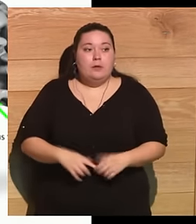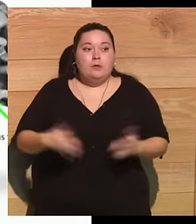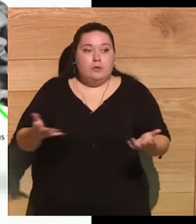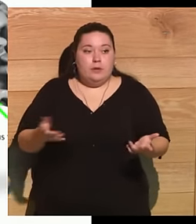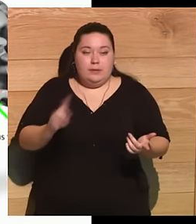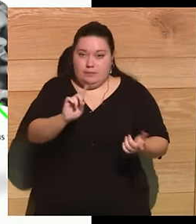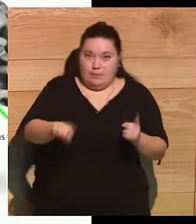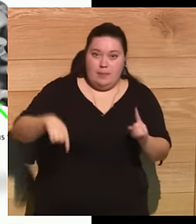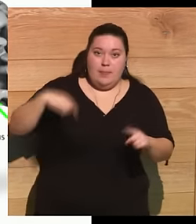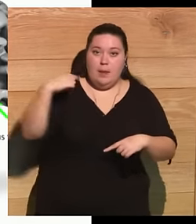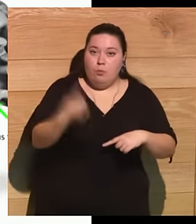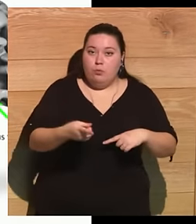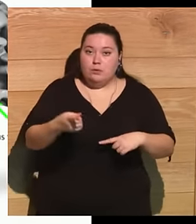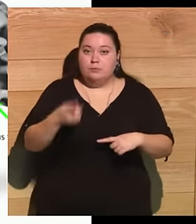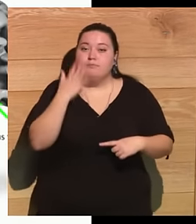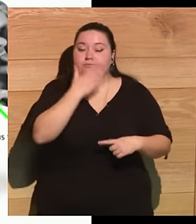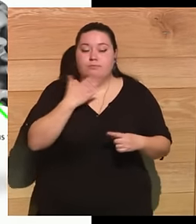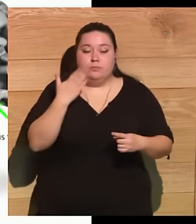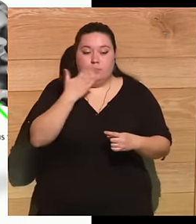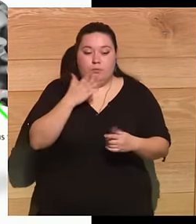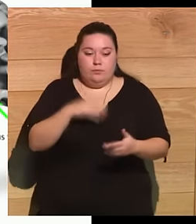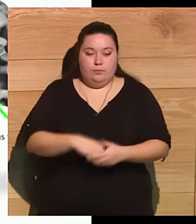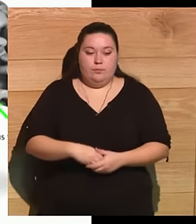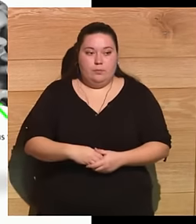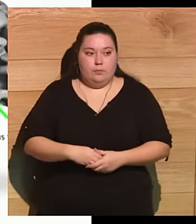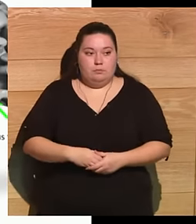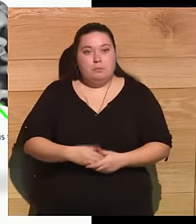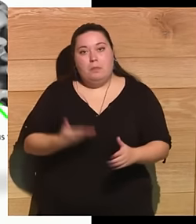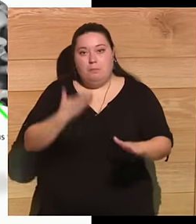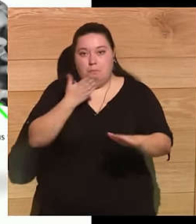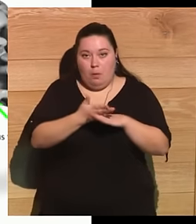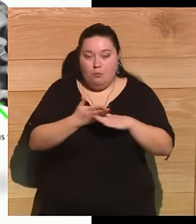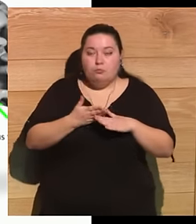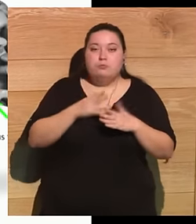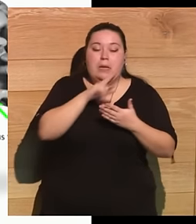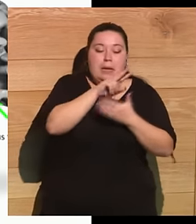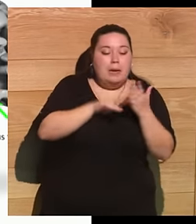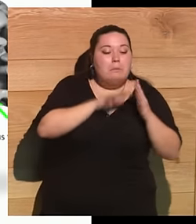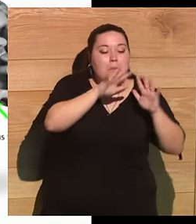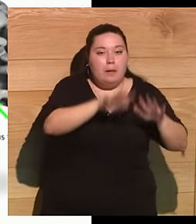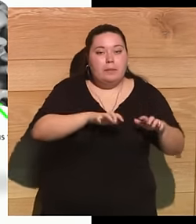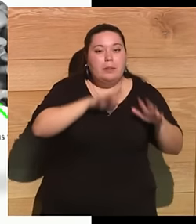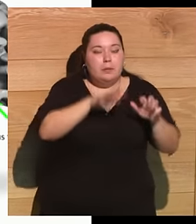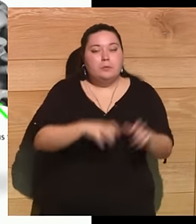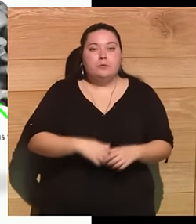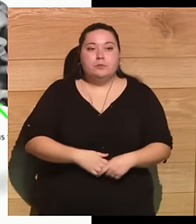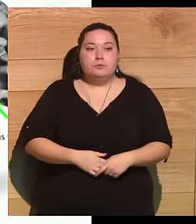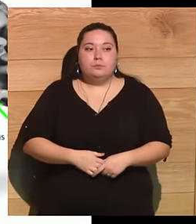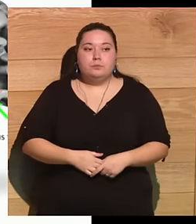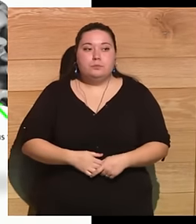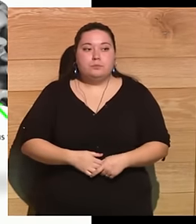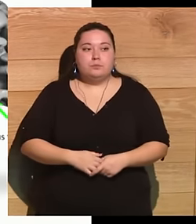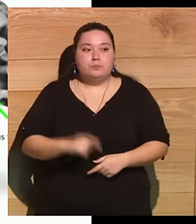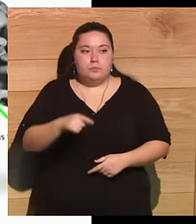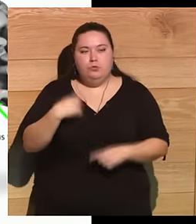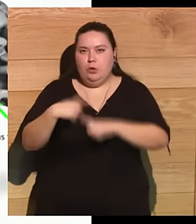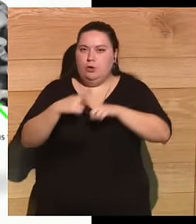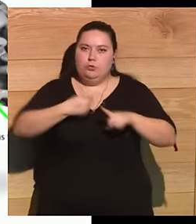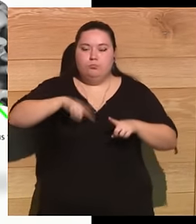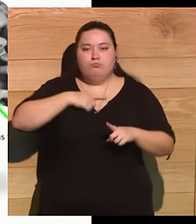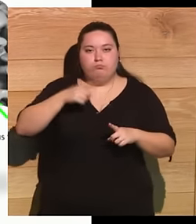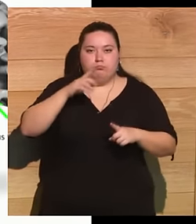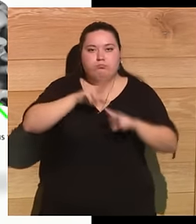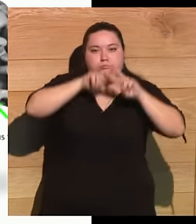Así que bueno, más tarde pues vamos a la escuela y aprendemos a leer. Y esta es una cosa que hemos estudiado